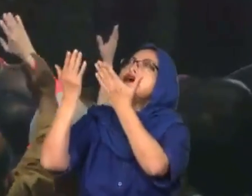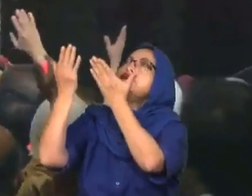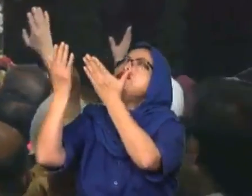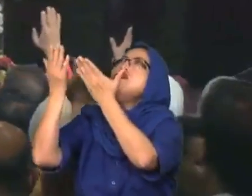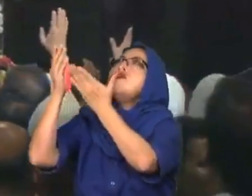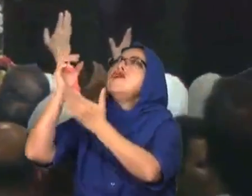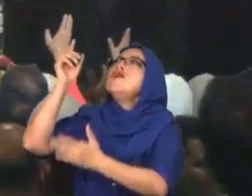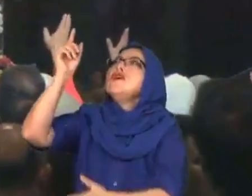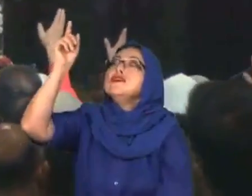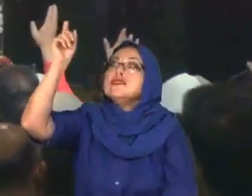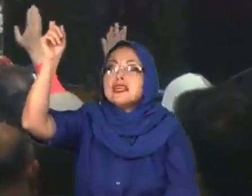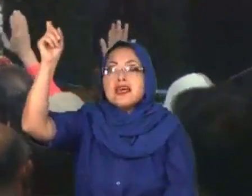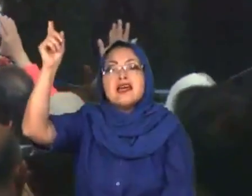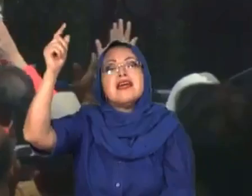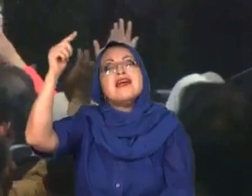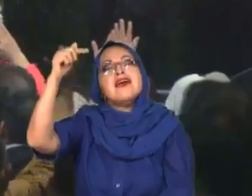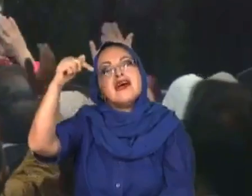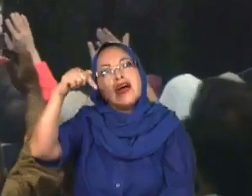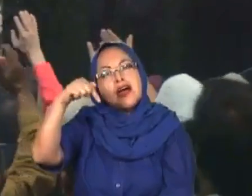exaltado